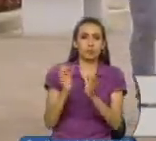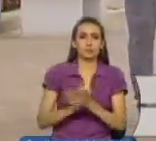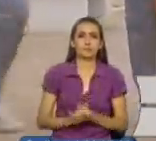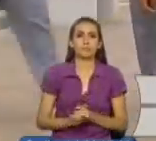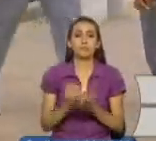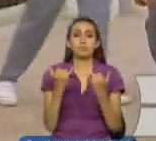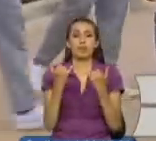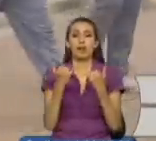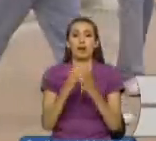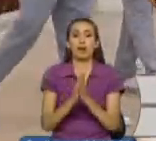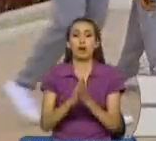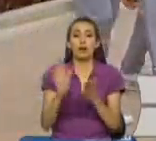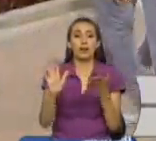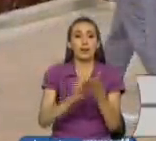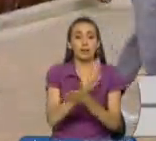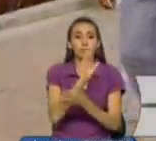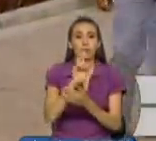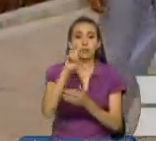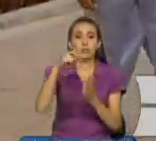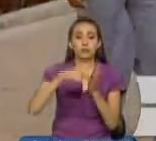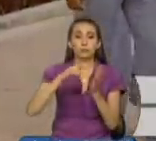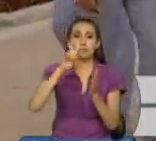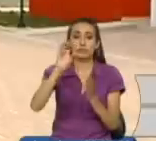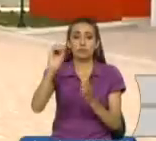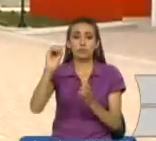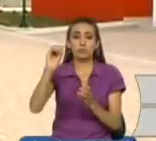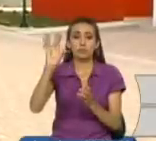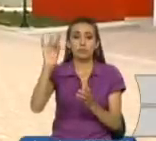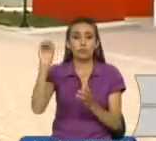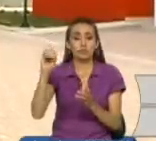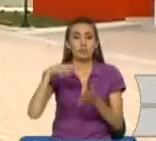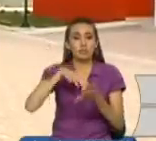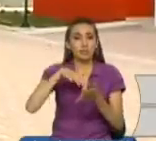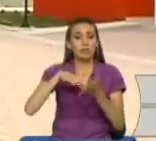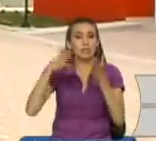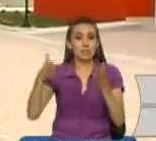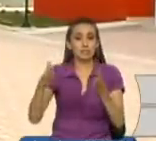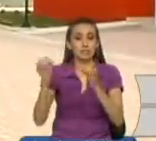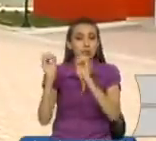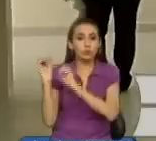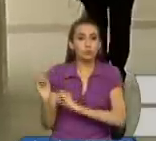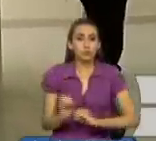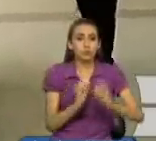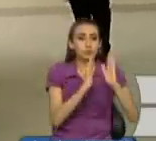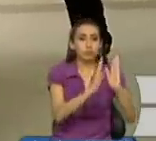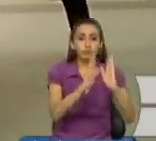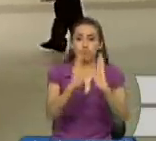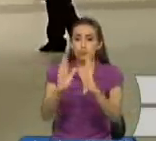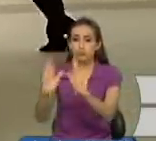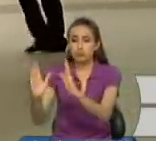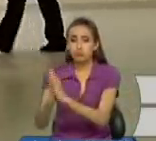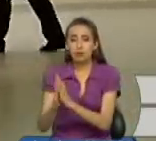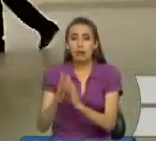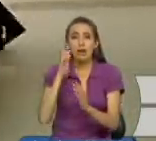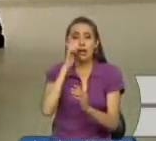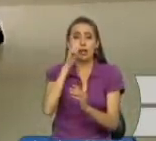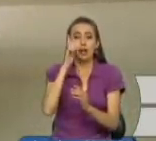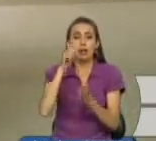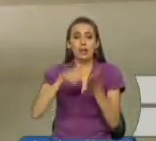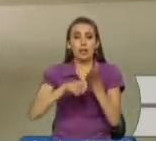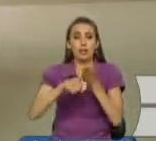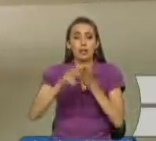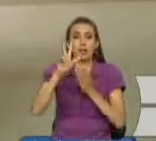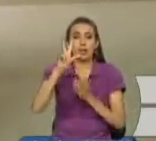educativa acogerá a 2280 estudiantes quienes han sido parte del reordenamiento educativo que lidera la cartera de estado desde el